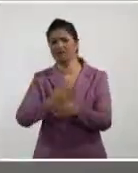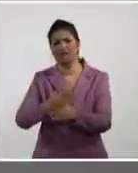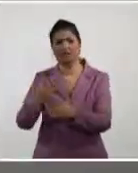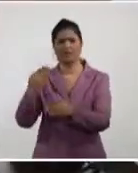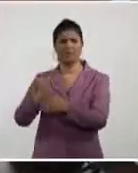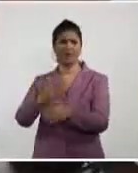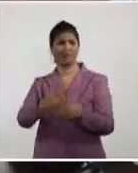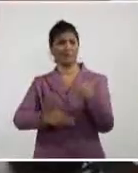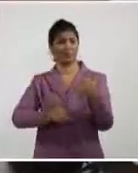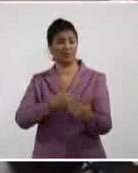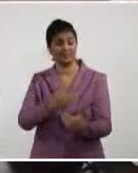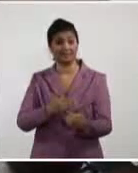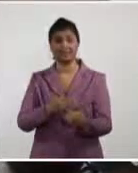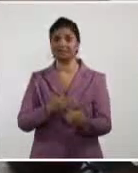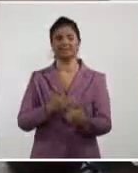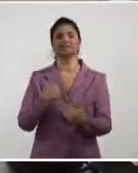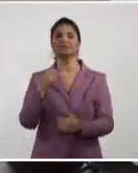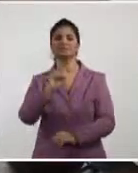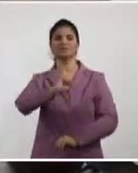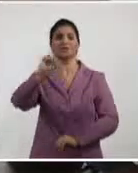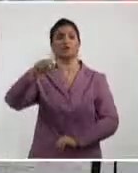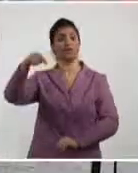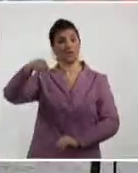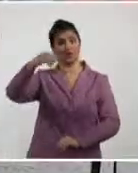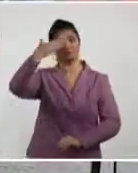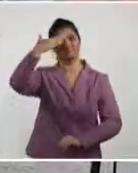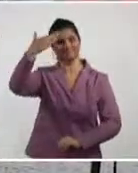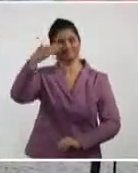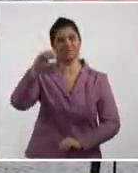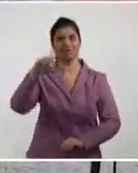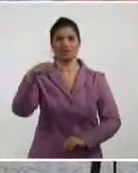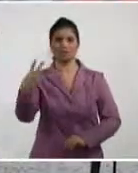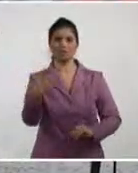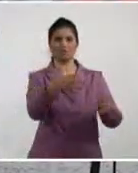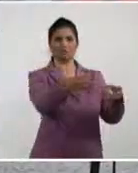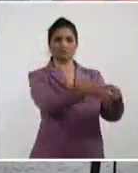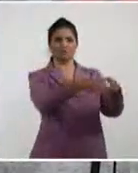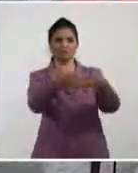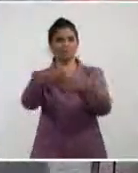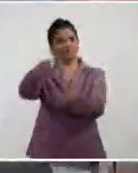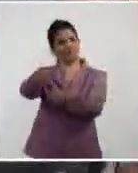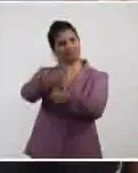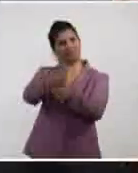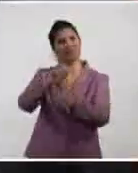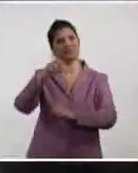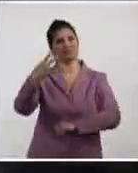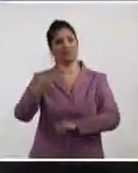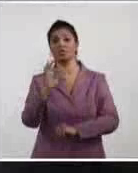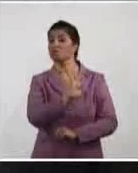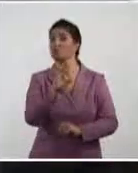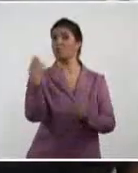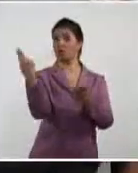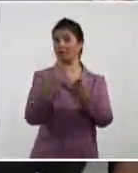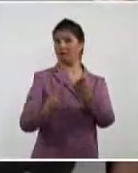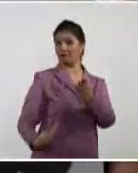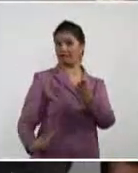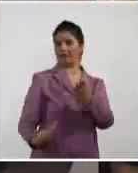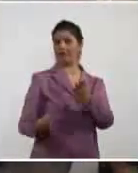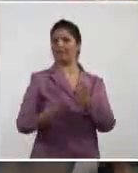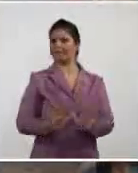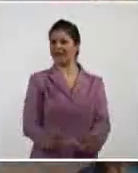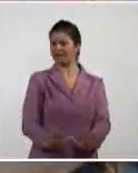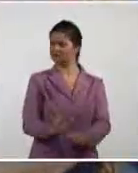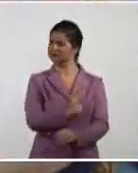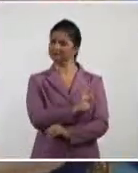lograr hoy por hoy tener 2 compañías de arte y de no dejar de pintar nunca, no dejar de soñar nunca, no dejar de